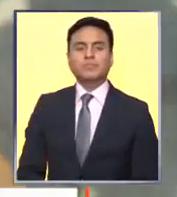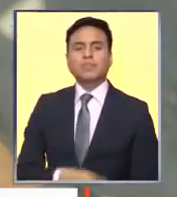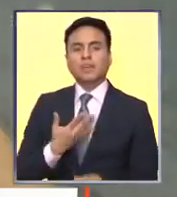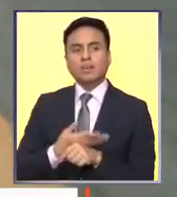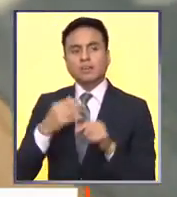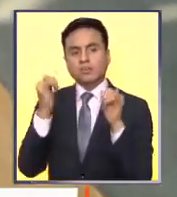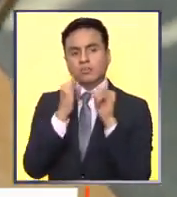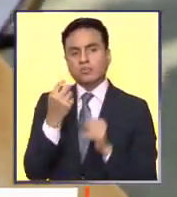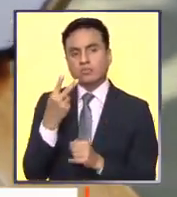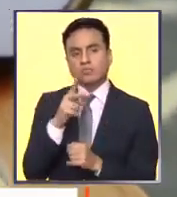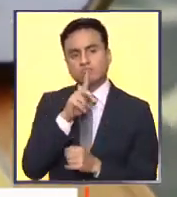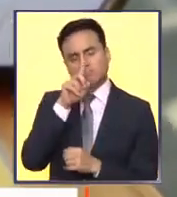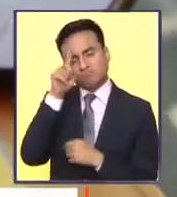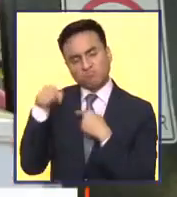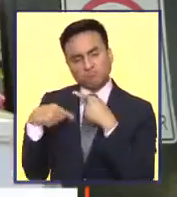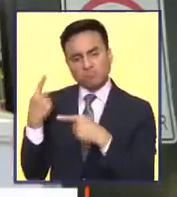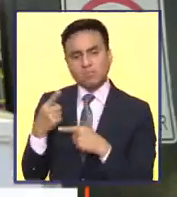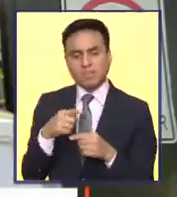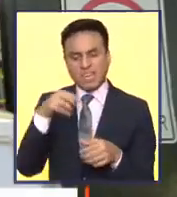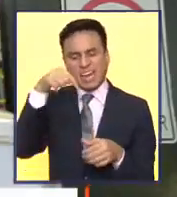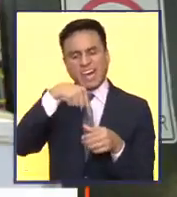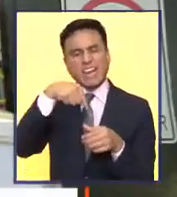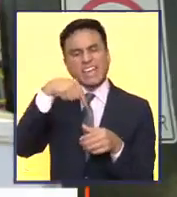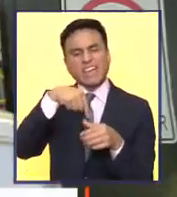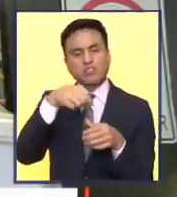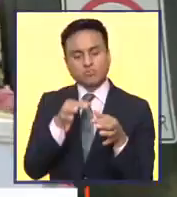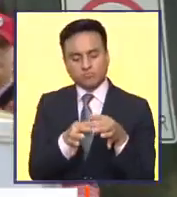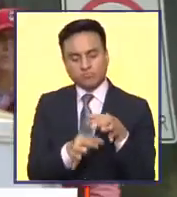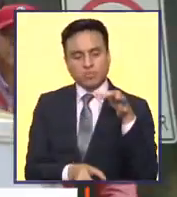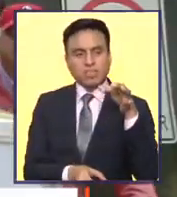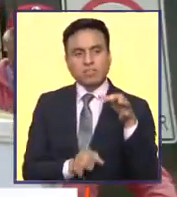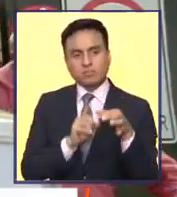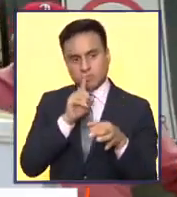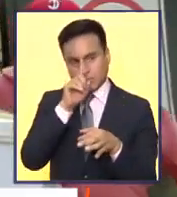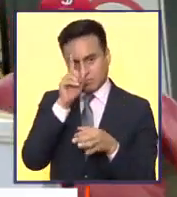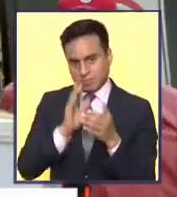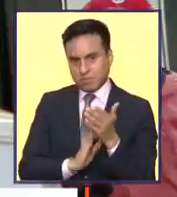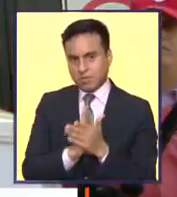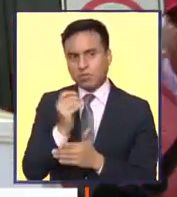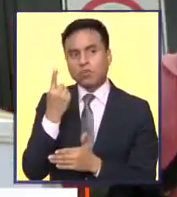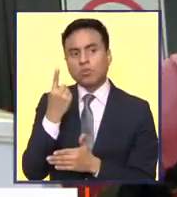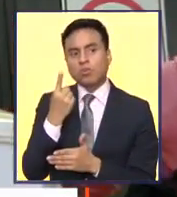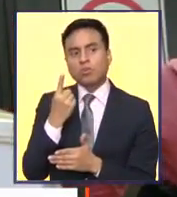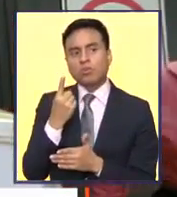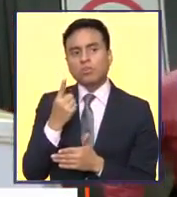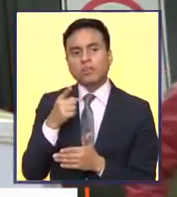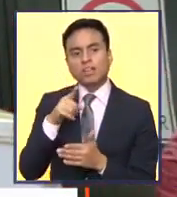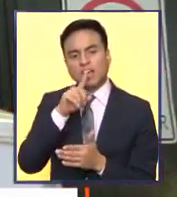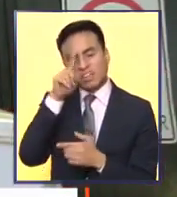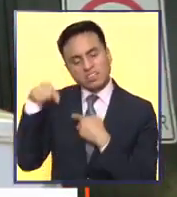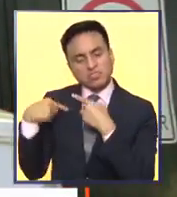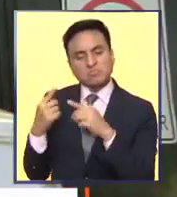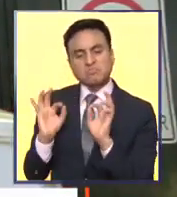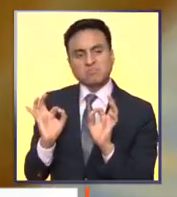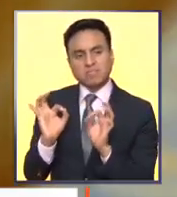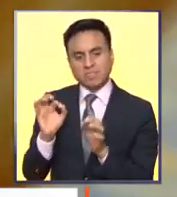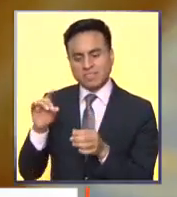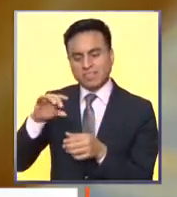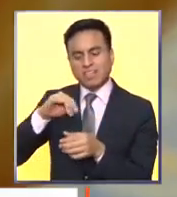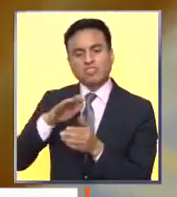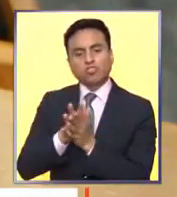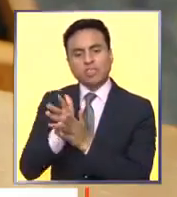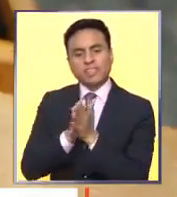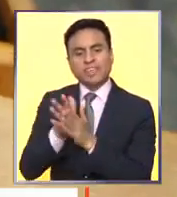formatos, los tradicionales y los rellenos. Vamos a comenzar con esta maravilla de los churros clásicos, que además vienen con una salsa de chocolate caliente.